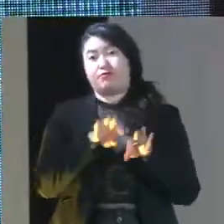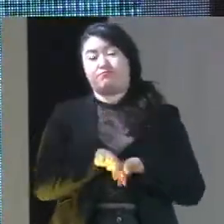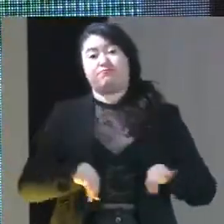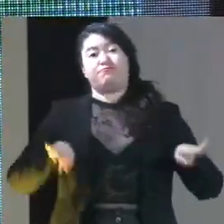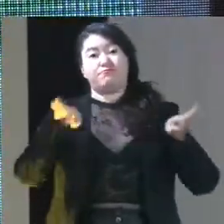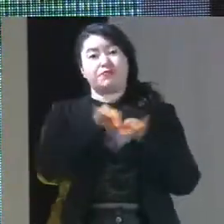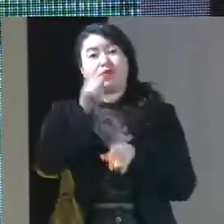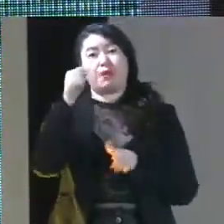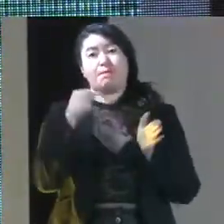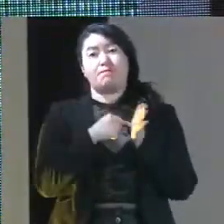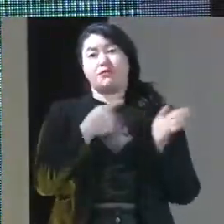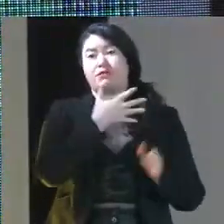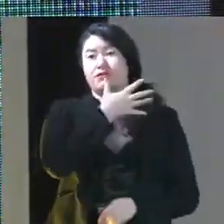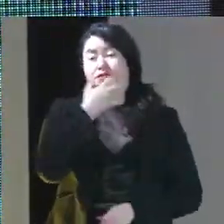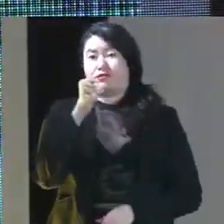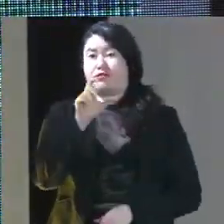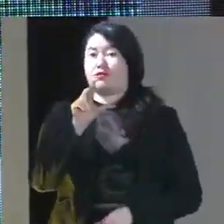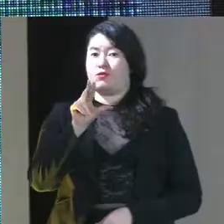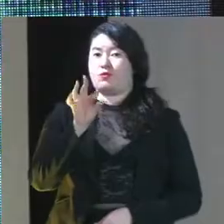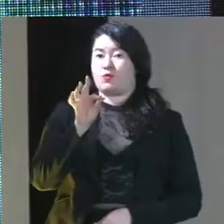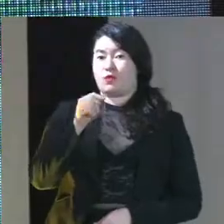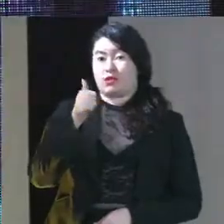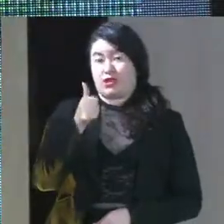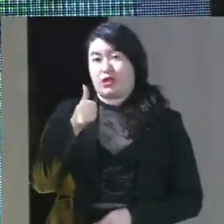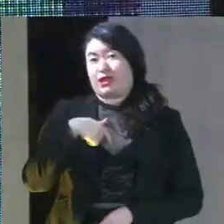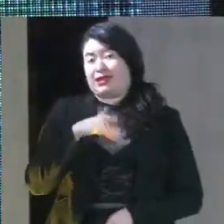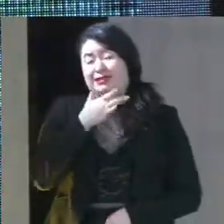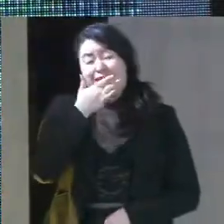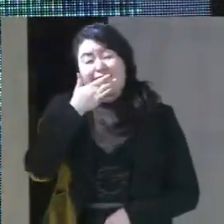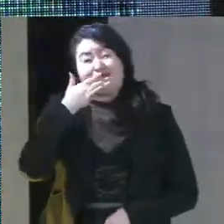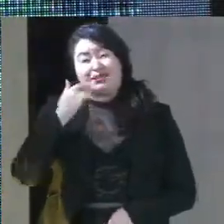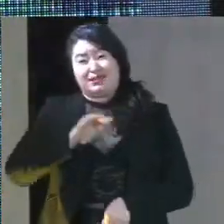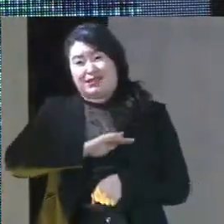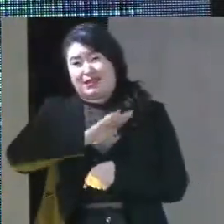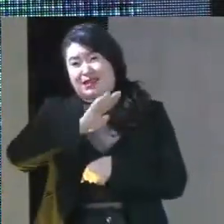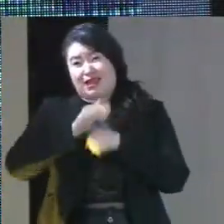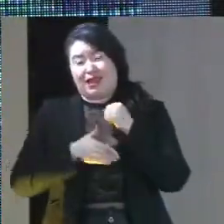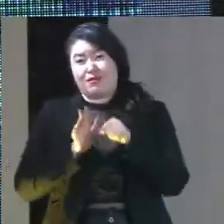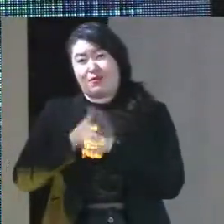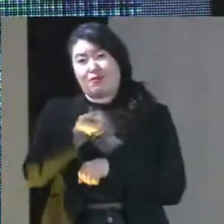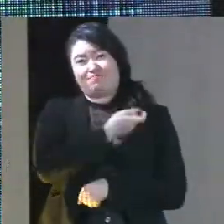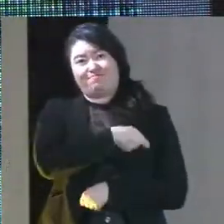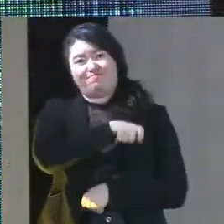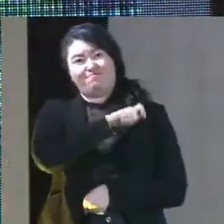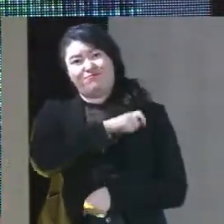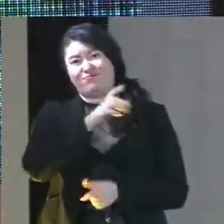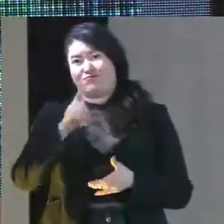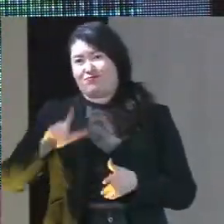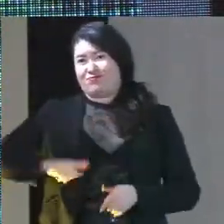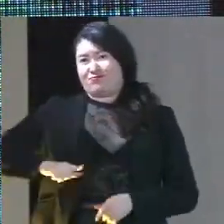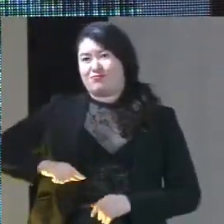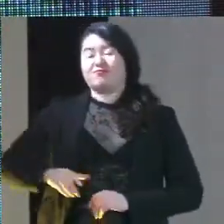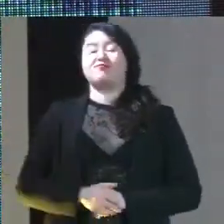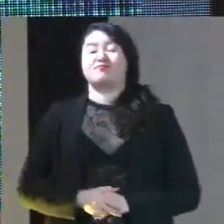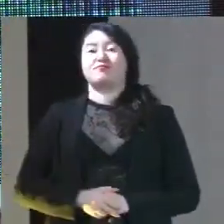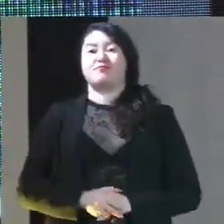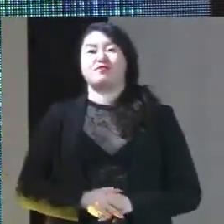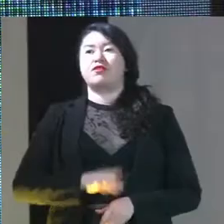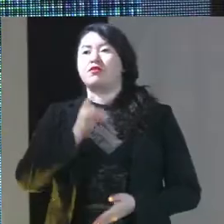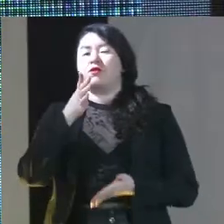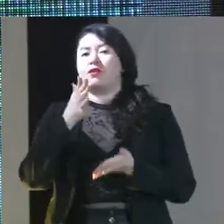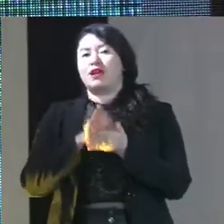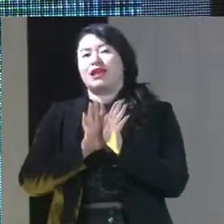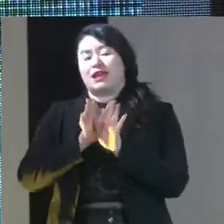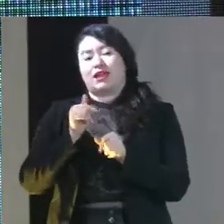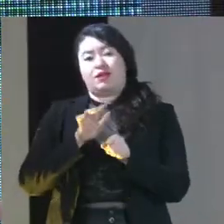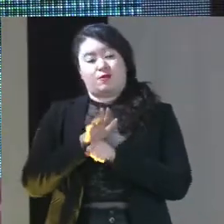que en 1546 estuvo a punto de acabar con la precaria colonia, la de los españoles. Para concluir que si bien